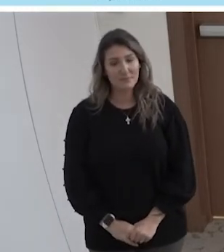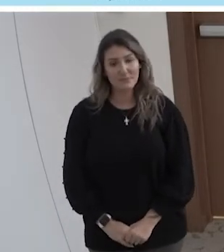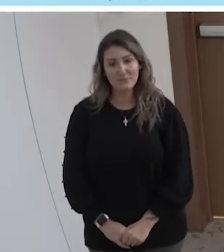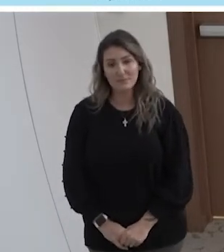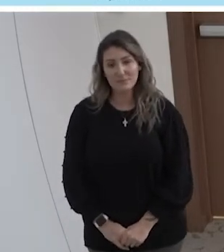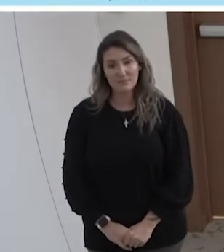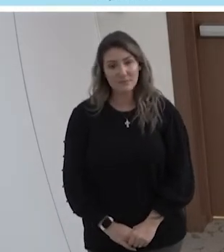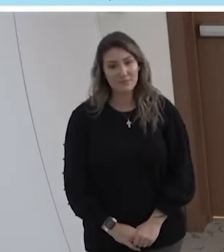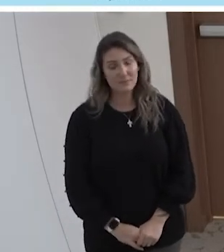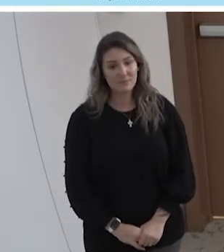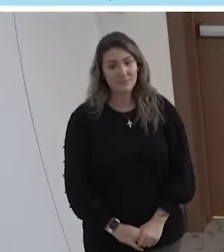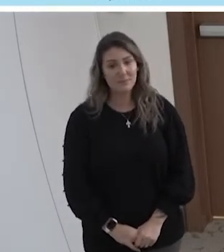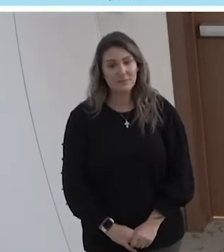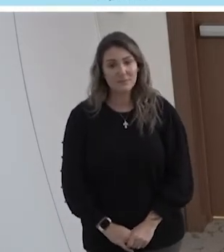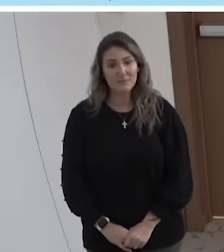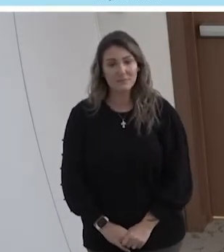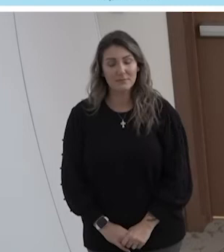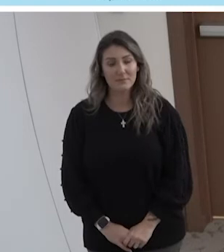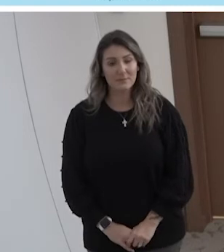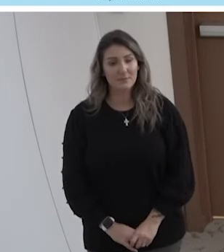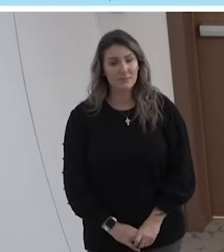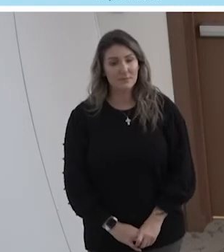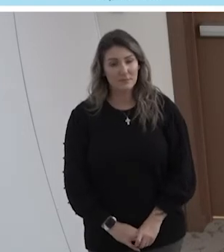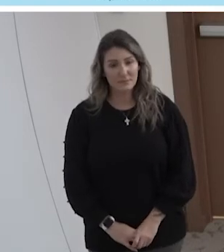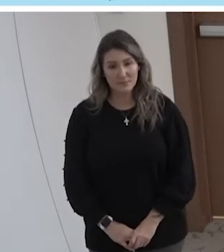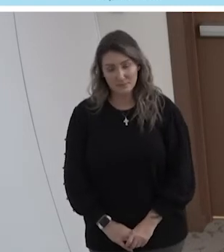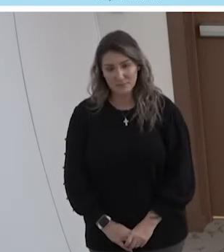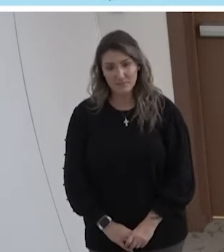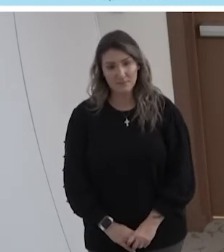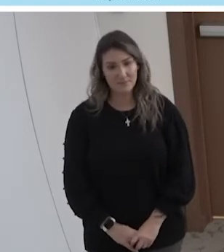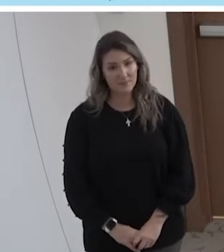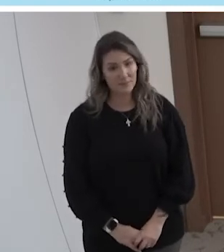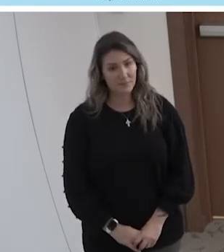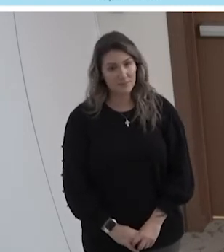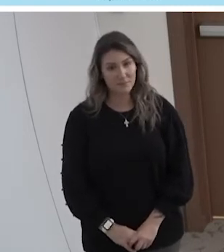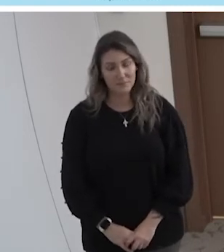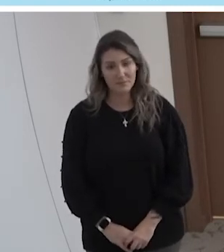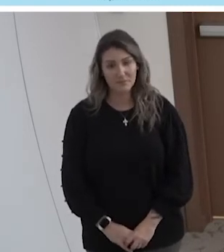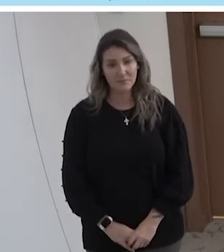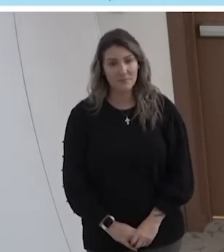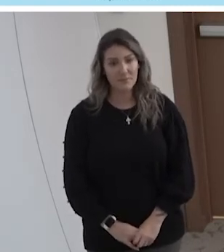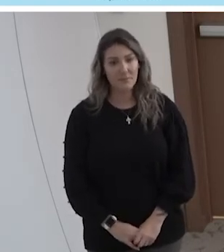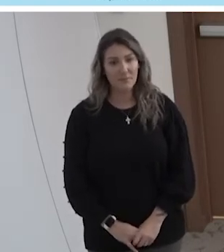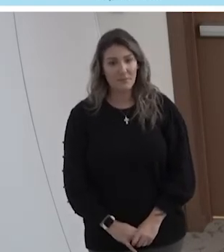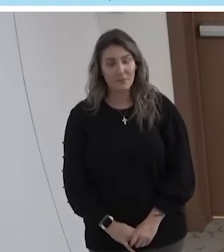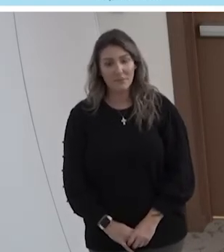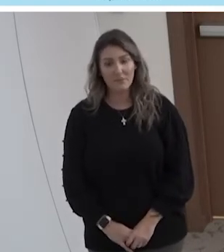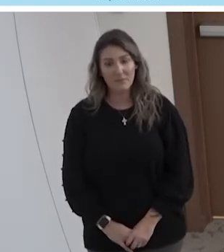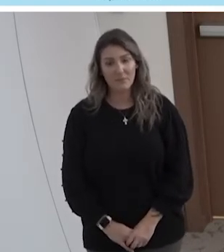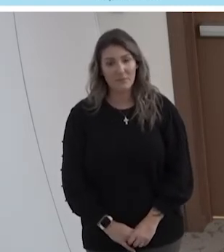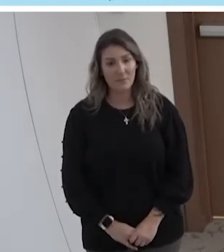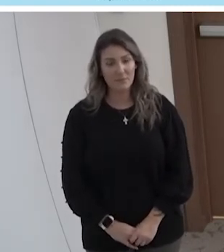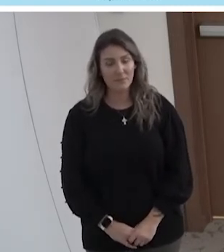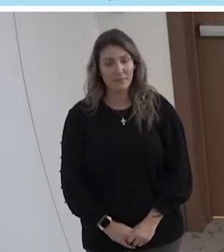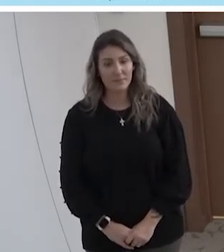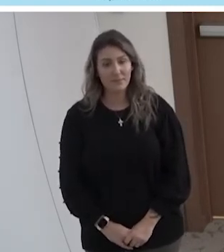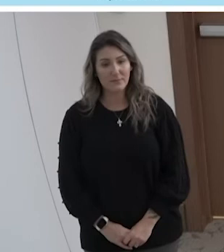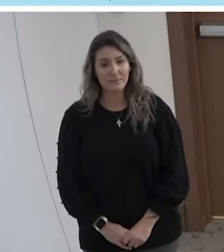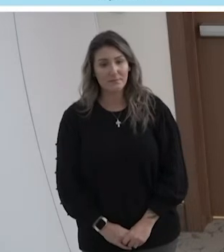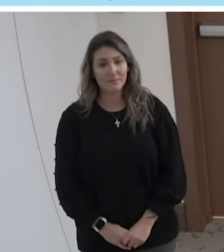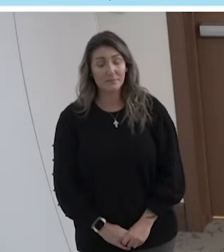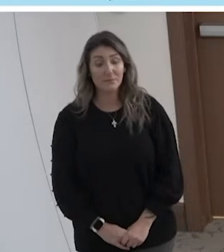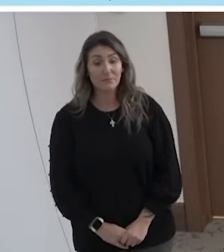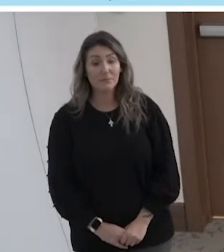COVID, la posibilidad de que se enfermen es 5 veces más que las personas que están vacunadas. So